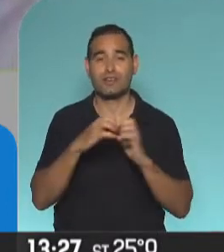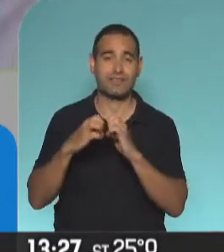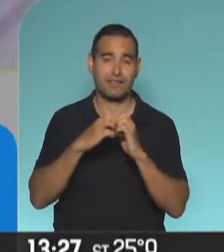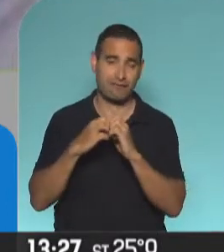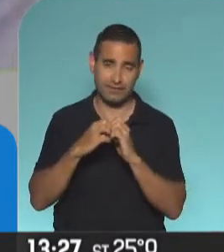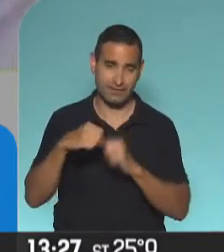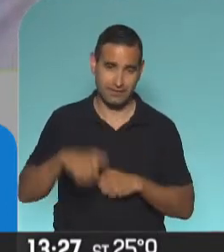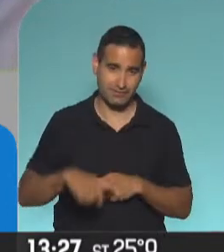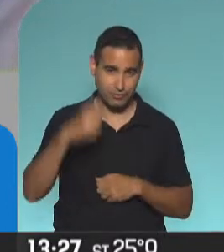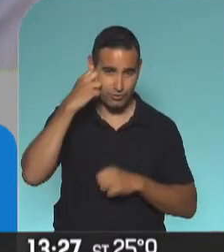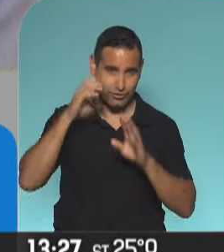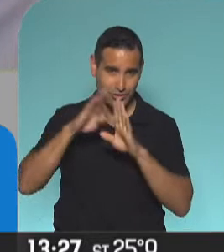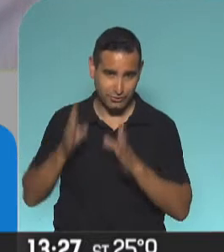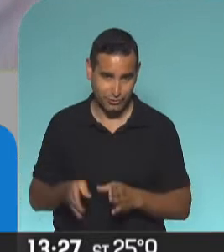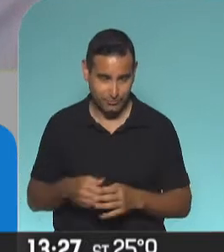Nacional en este momento.